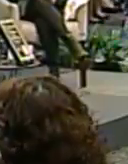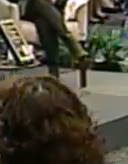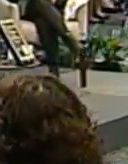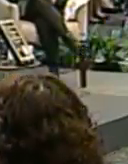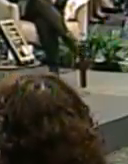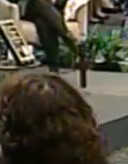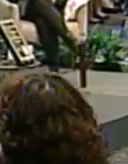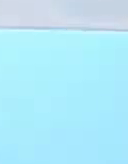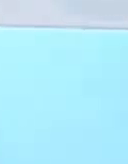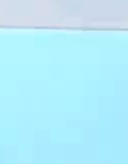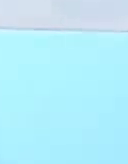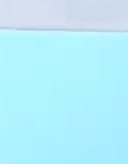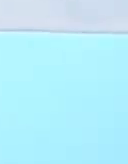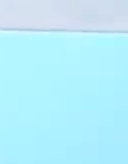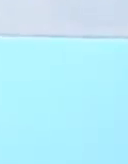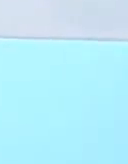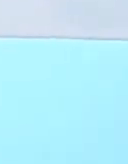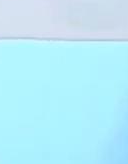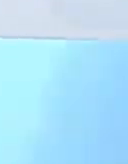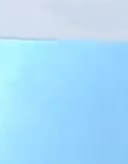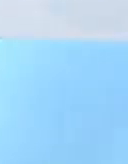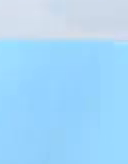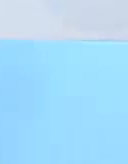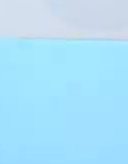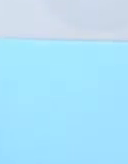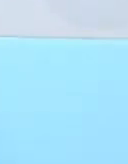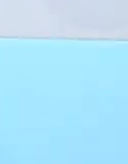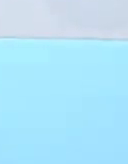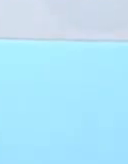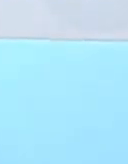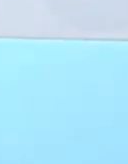las expectativas. Si ya teníamos